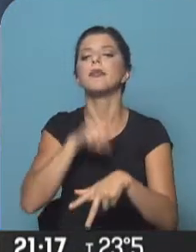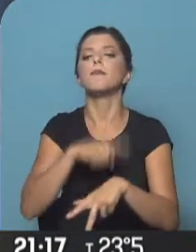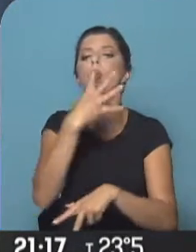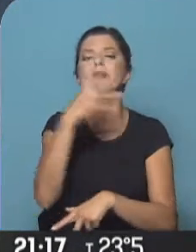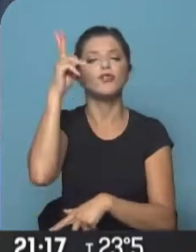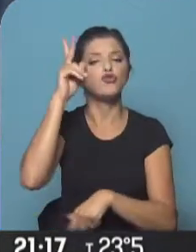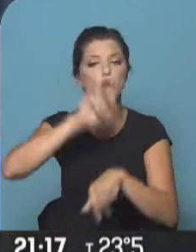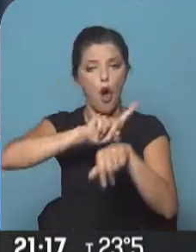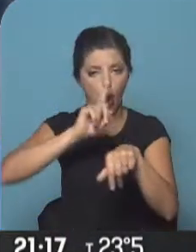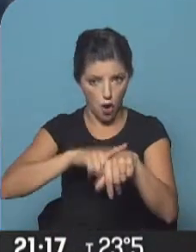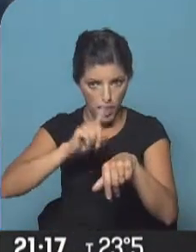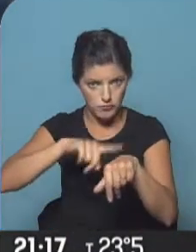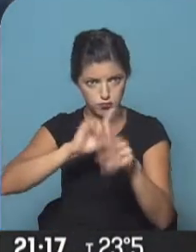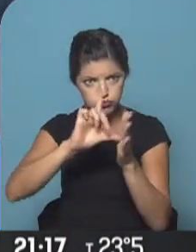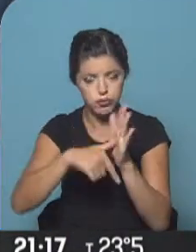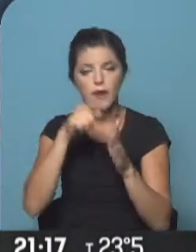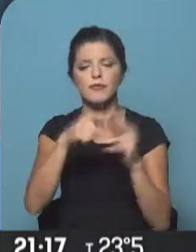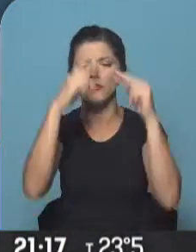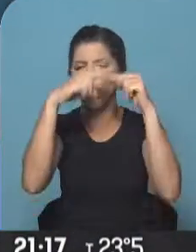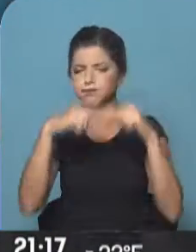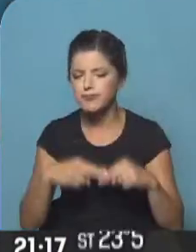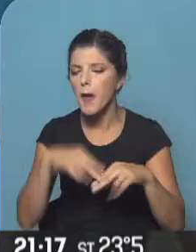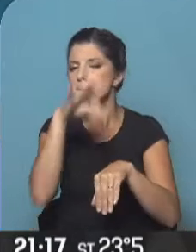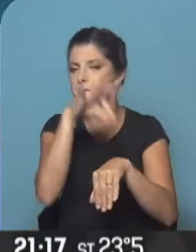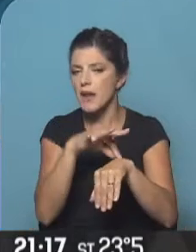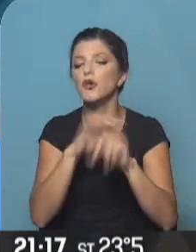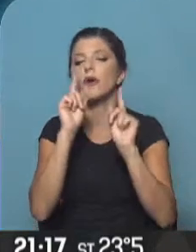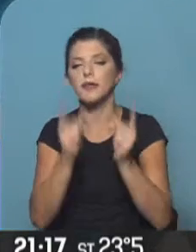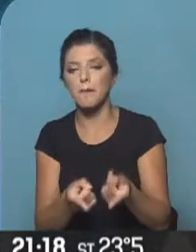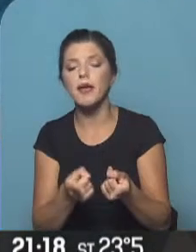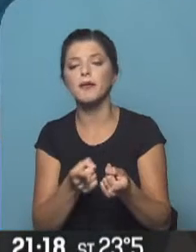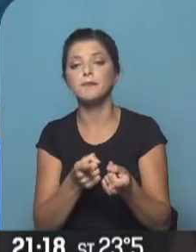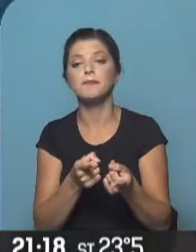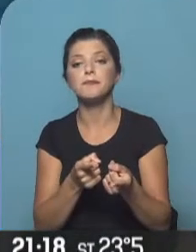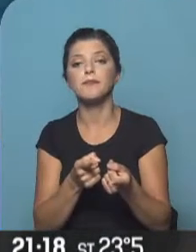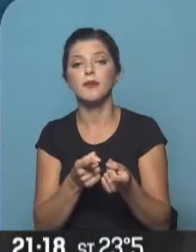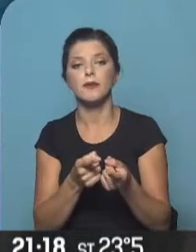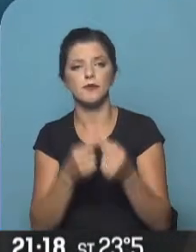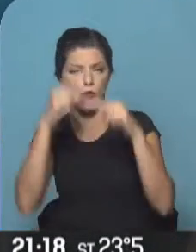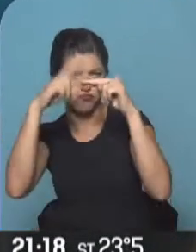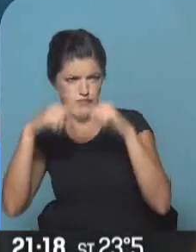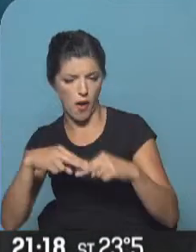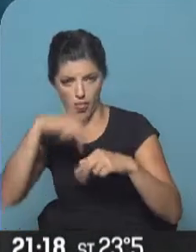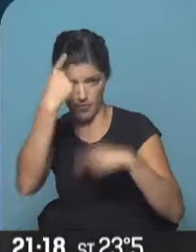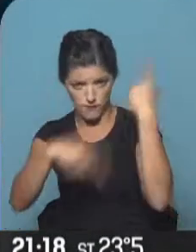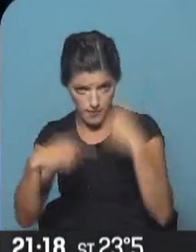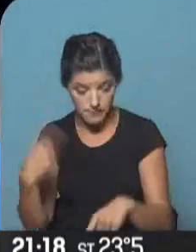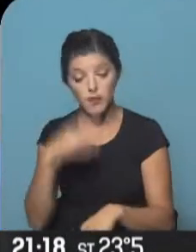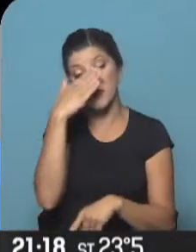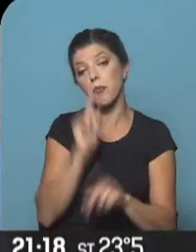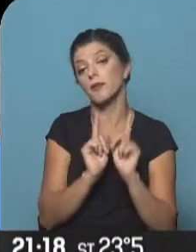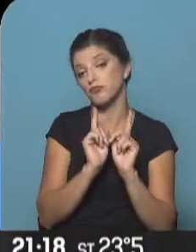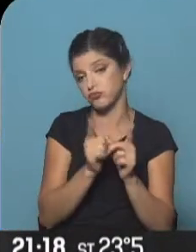evaluación médica y también criminológica de rutina en el hospital de Ezeiza y luego quedará detenido allí en